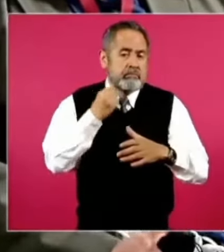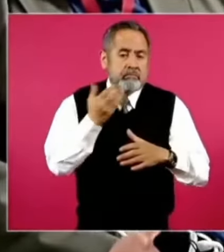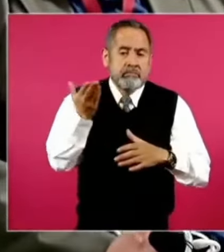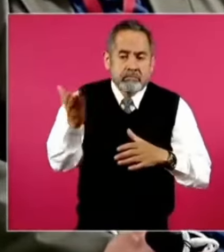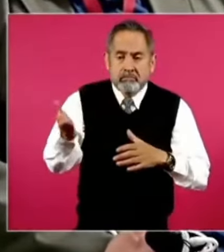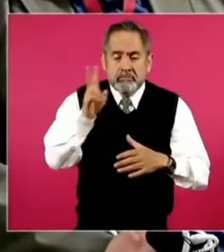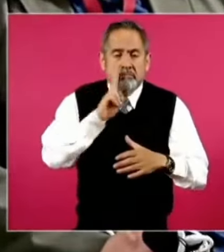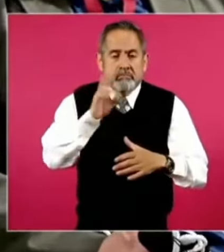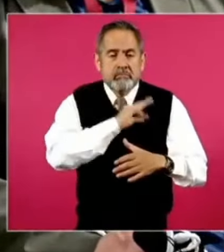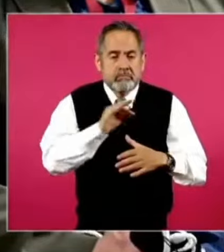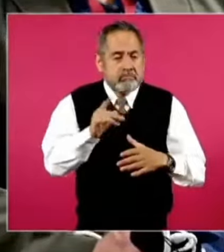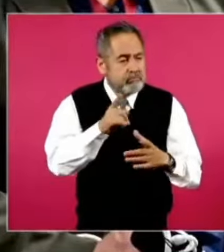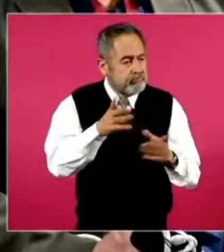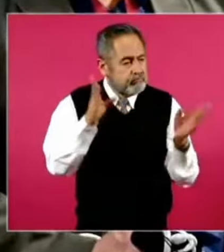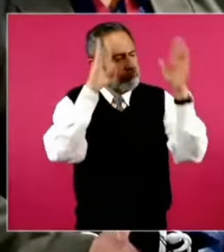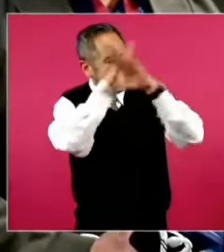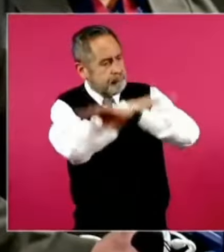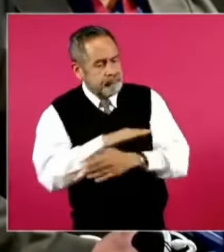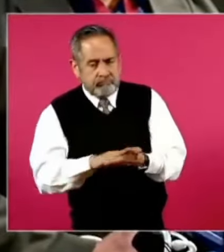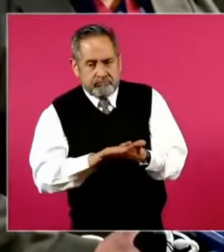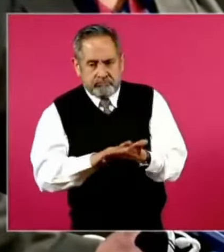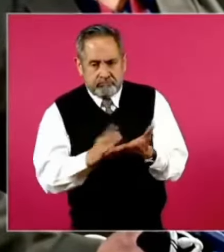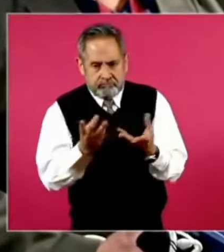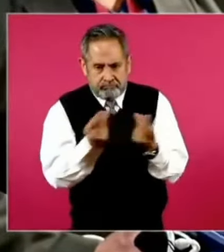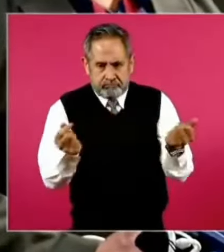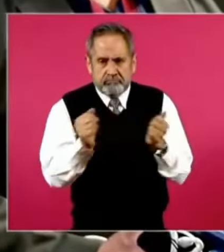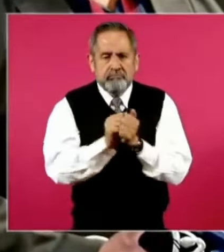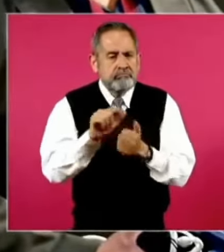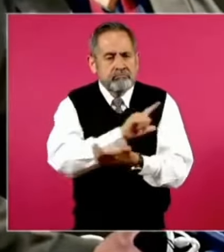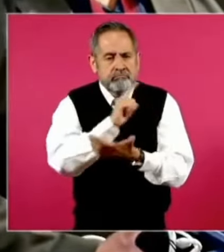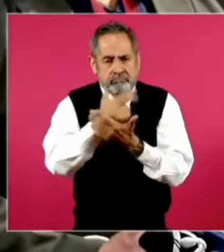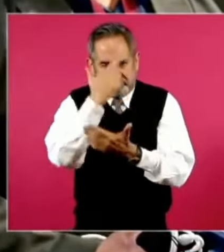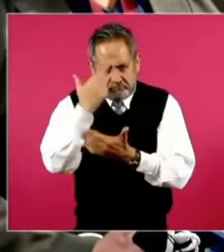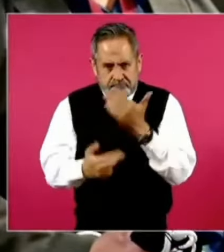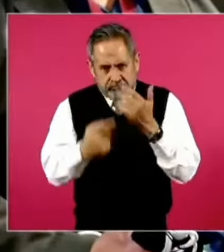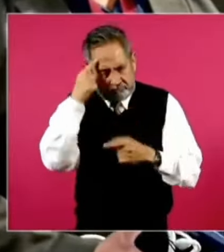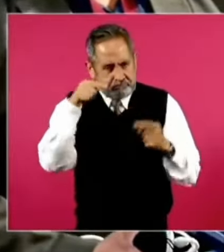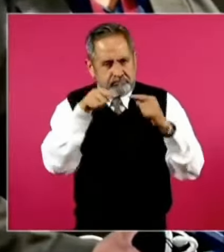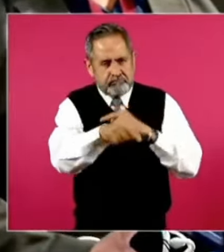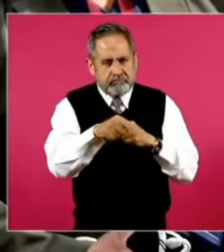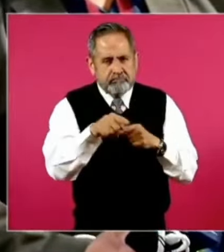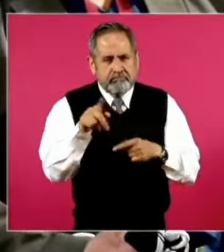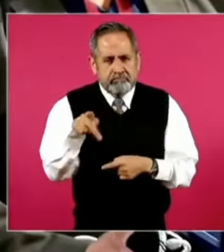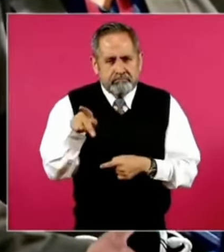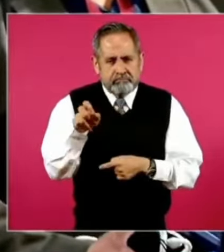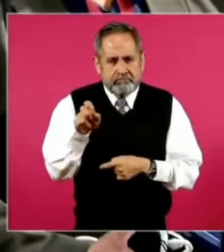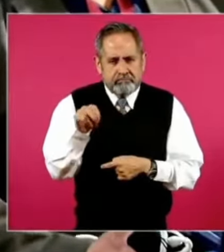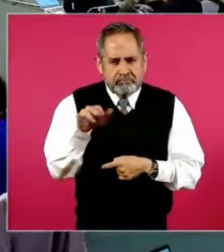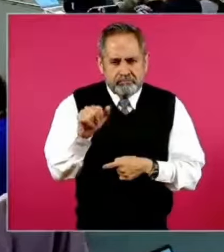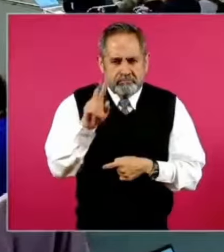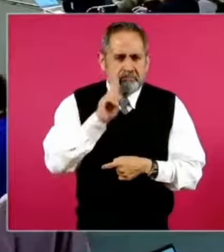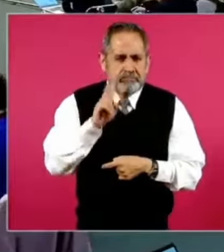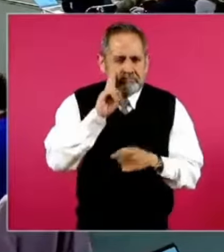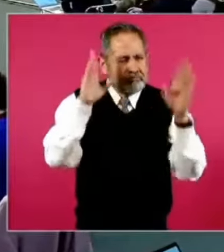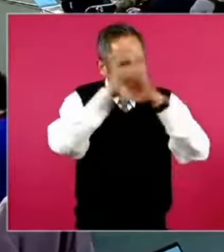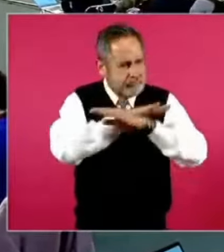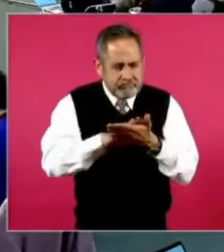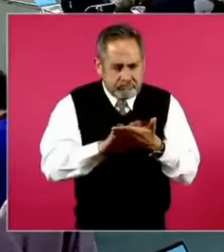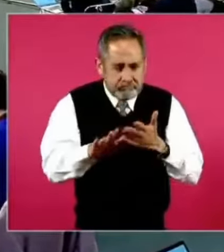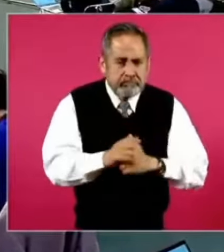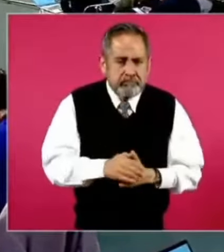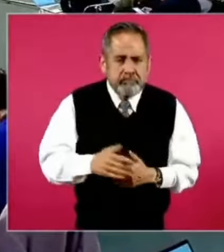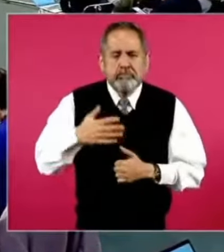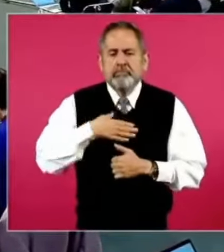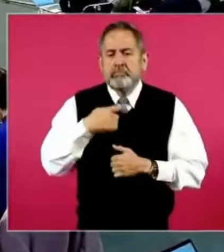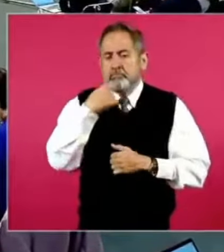tener un acuerdo reparatorio por los delitos que se le imputaban a Kenny Hernández. Yo le